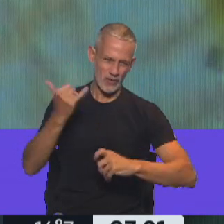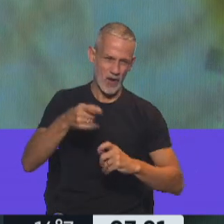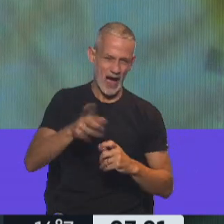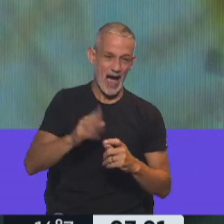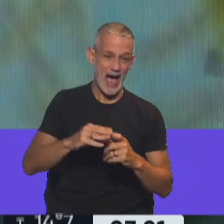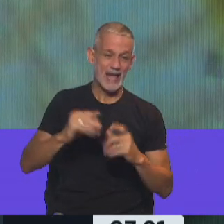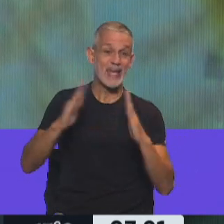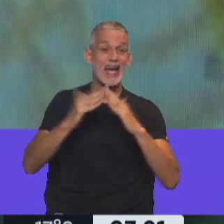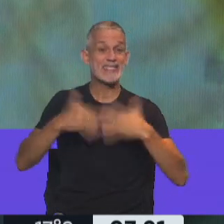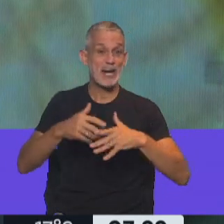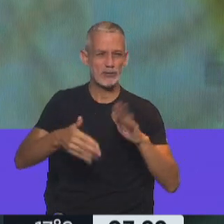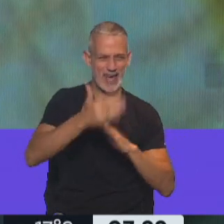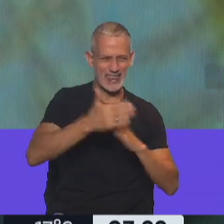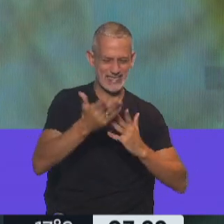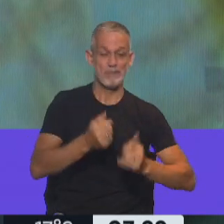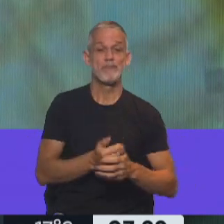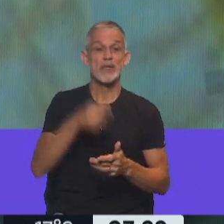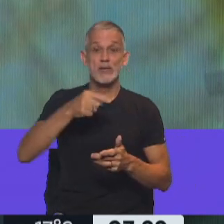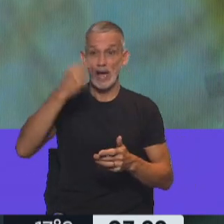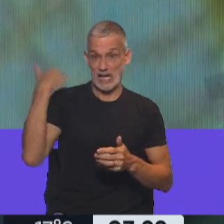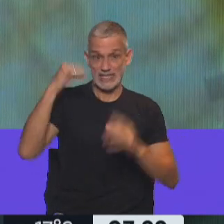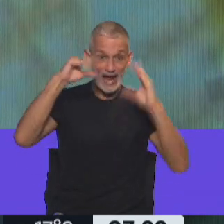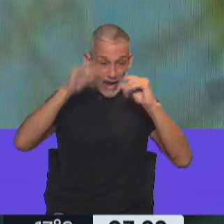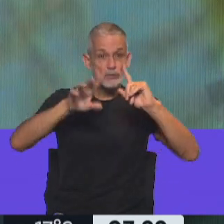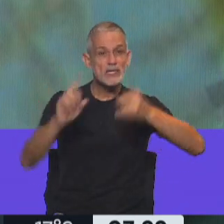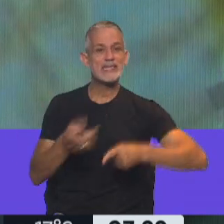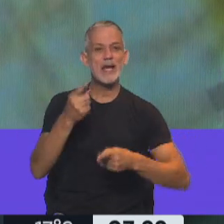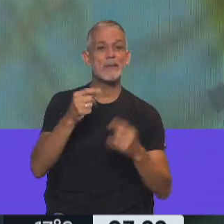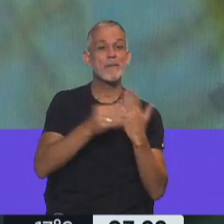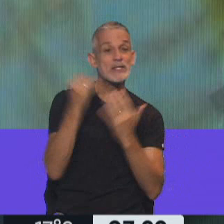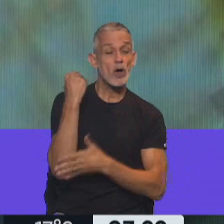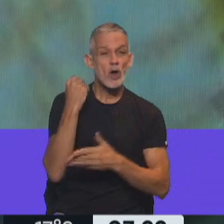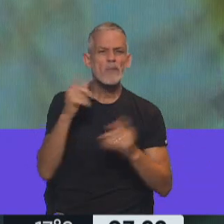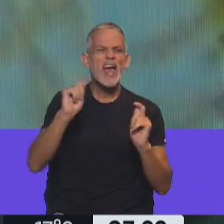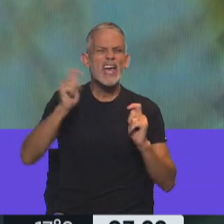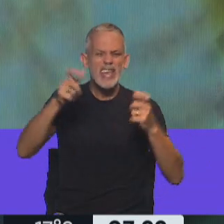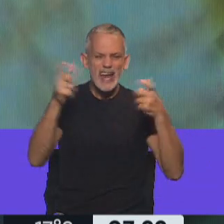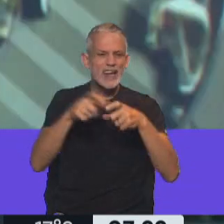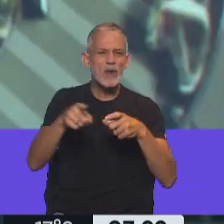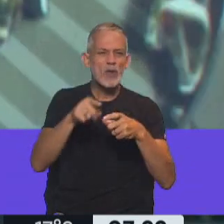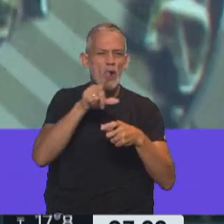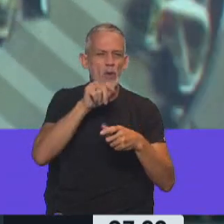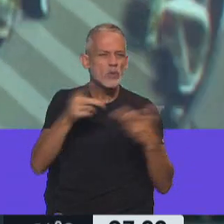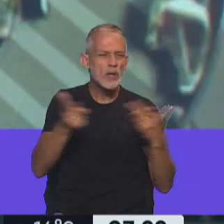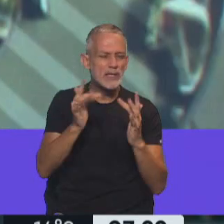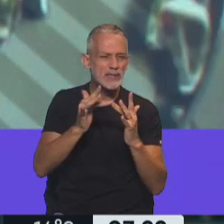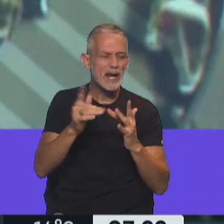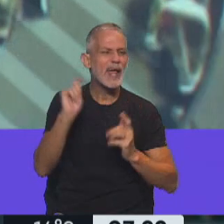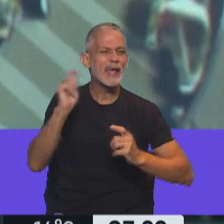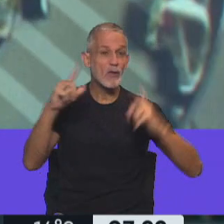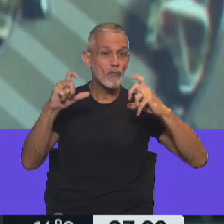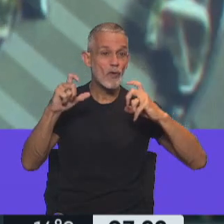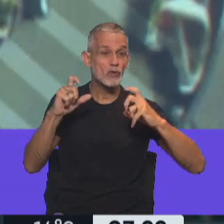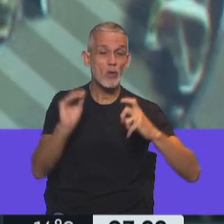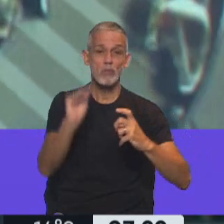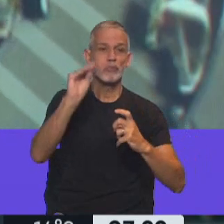saliendo de la Casa de Gobierno, pero también hubo otra foto a última hora de la noche entre Guzmán y quién, que apareció en las redes sociales. Así es, una foto que